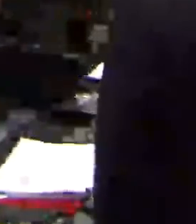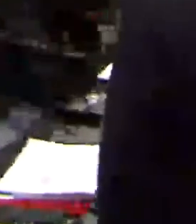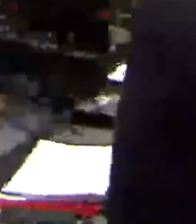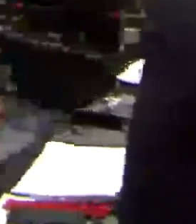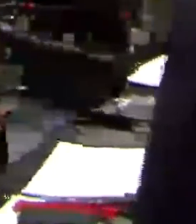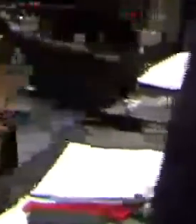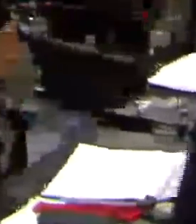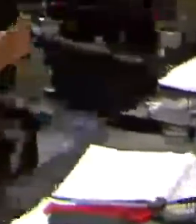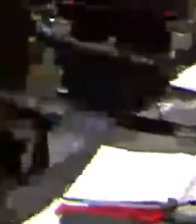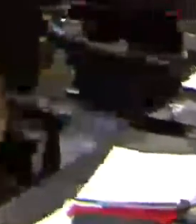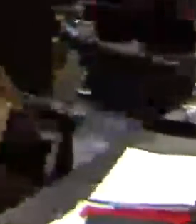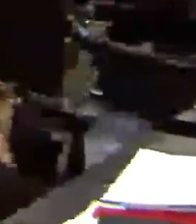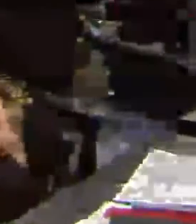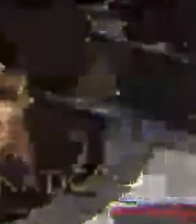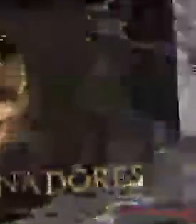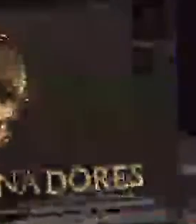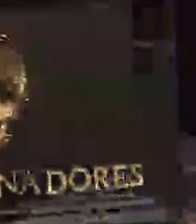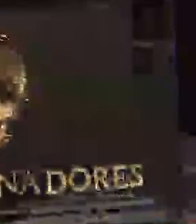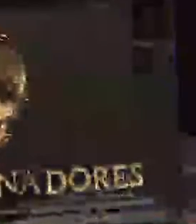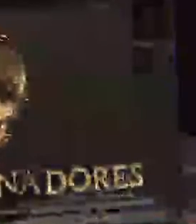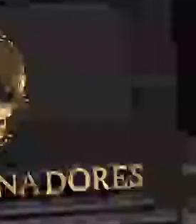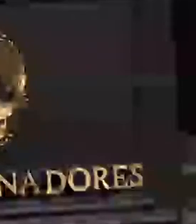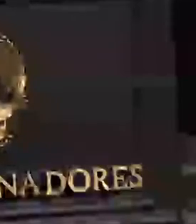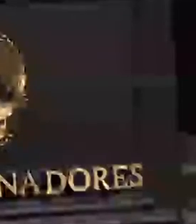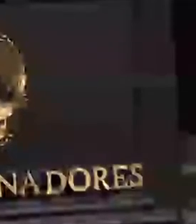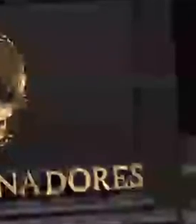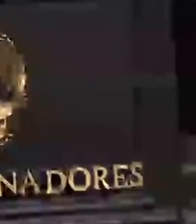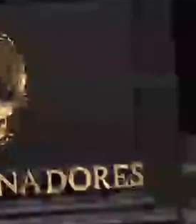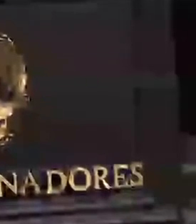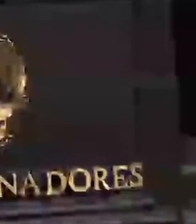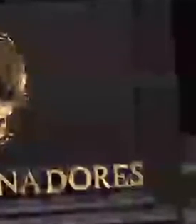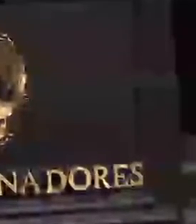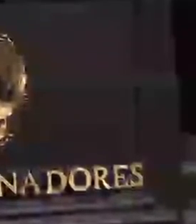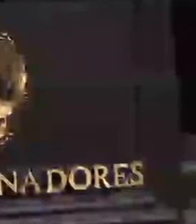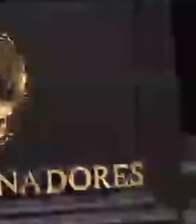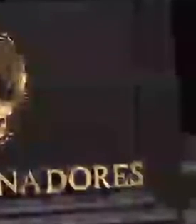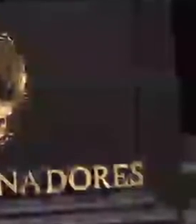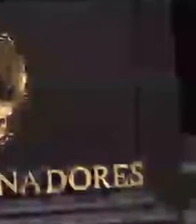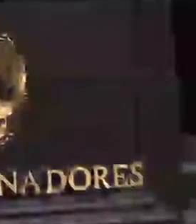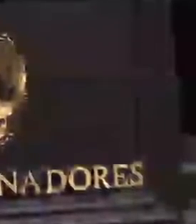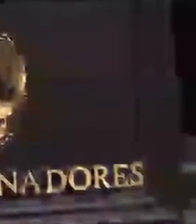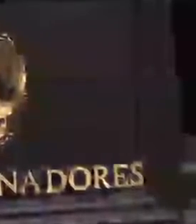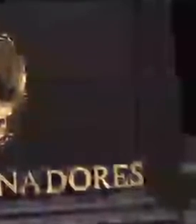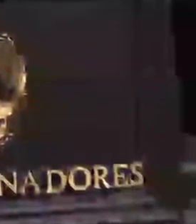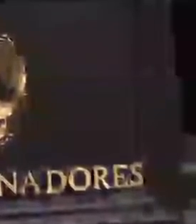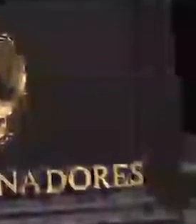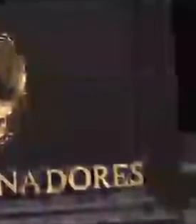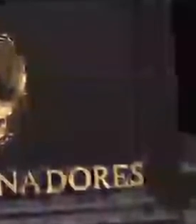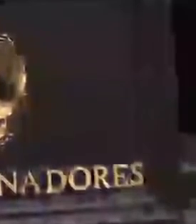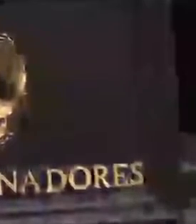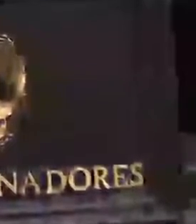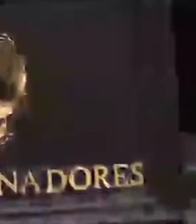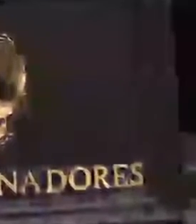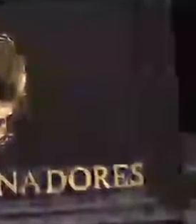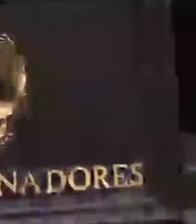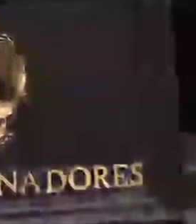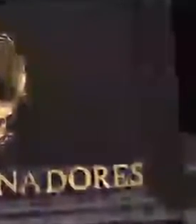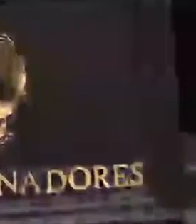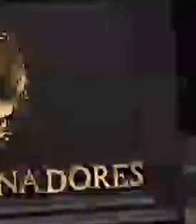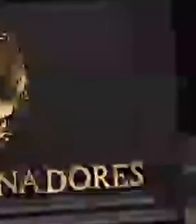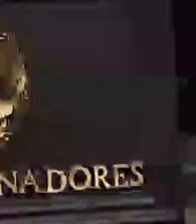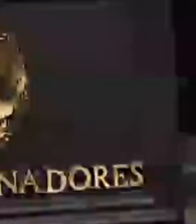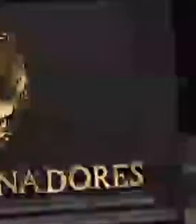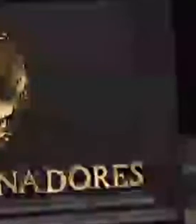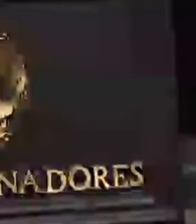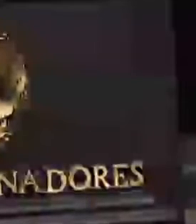Gracias, presidente. Sé que estamos discutiendo las reservas de la comisión,